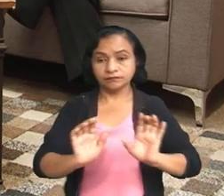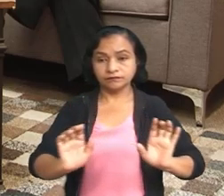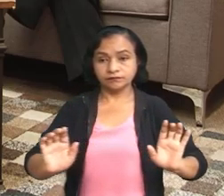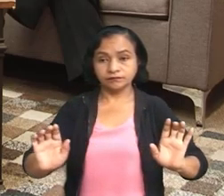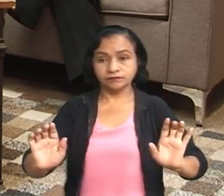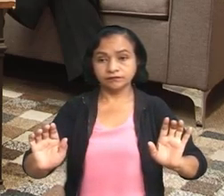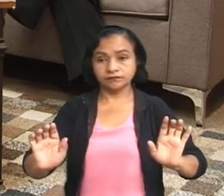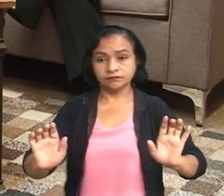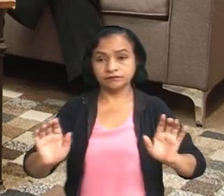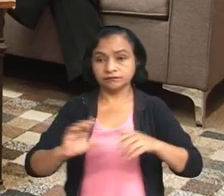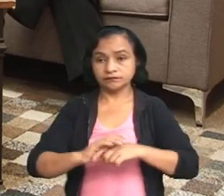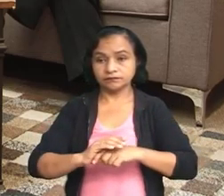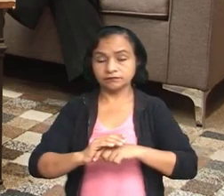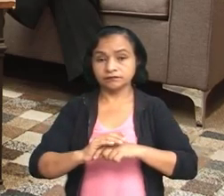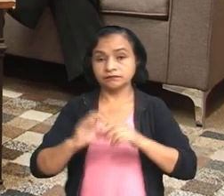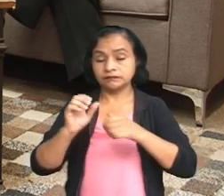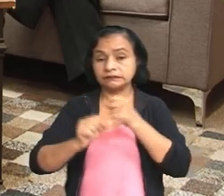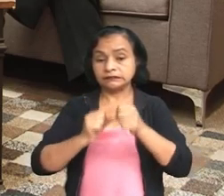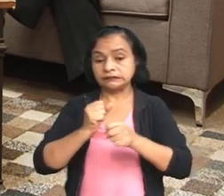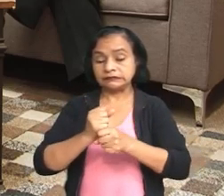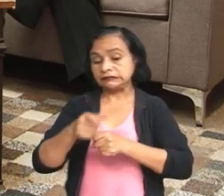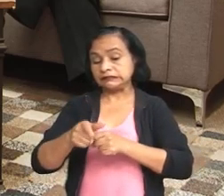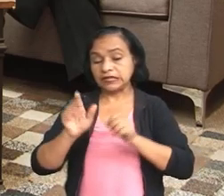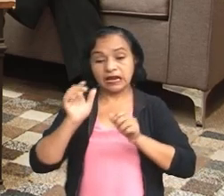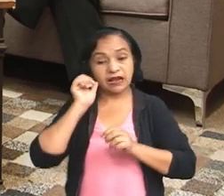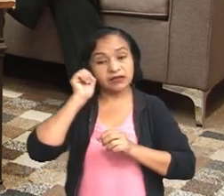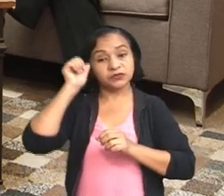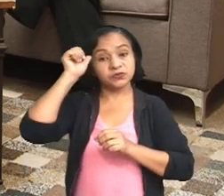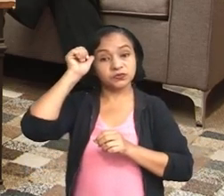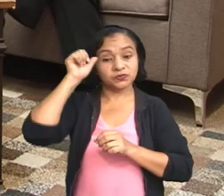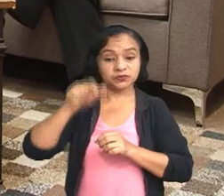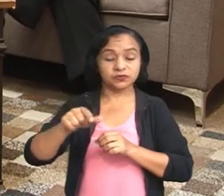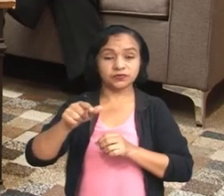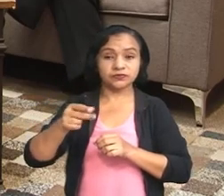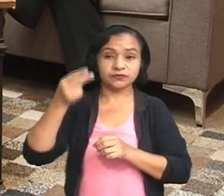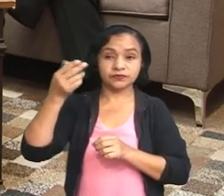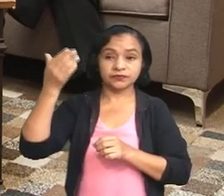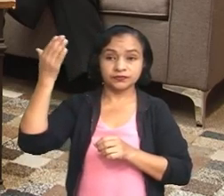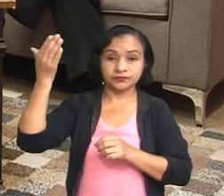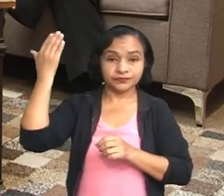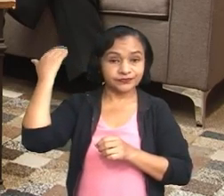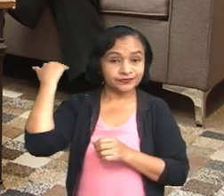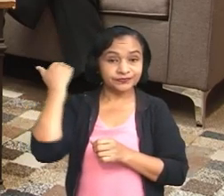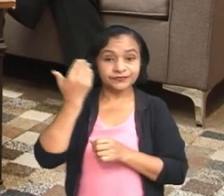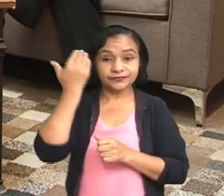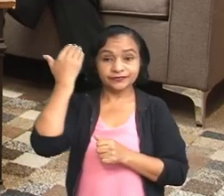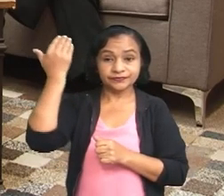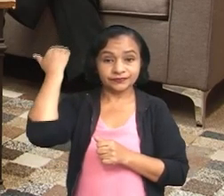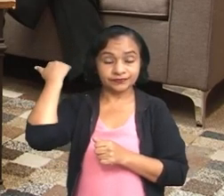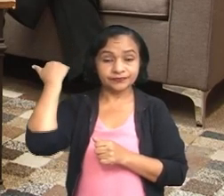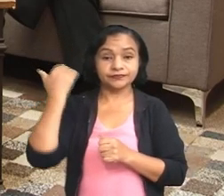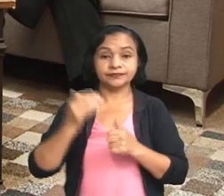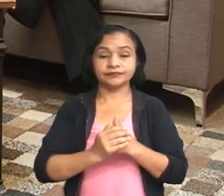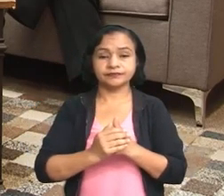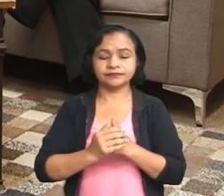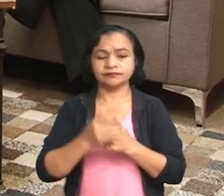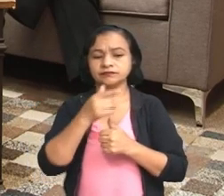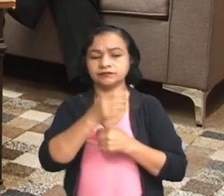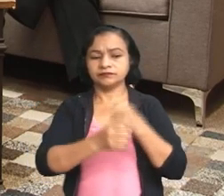optan este programa son los niños de otra edad, ¿verdad? Si hacemos un poco de historia, los niños que tenían ya una edad que no